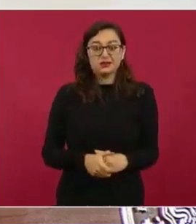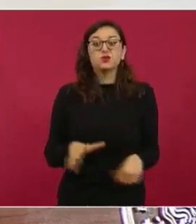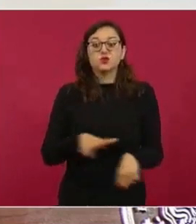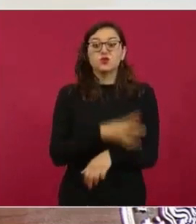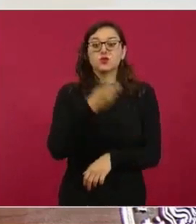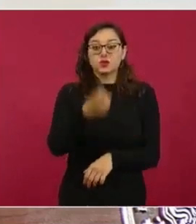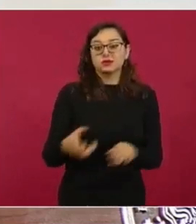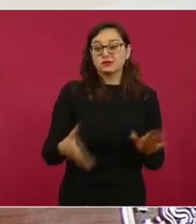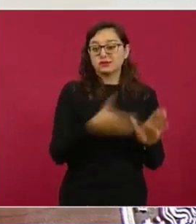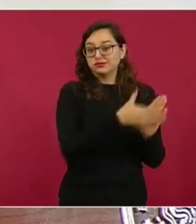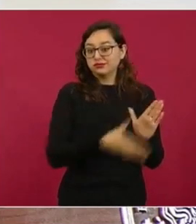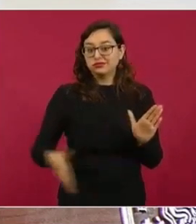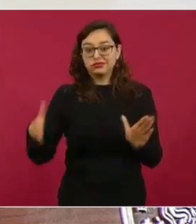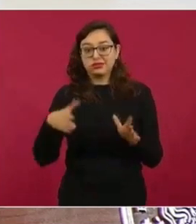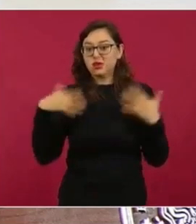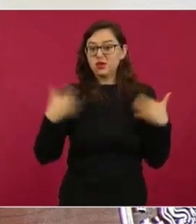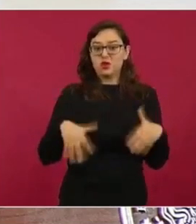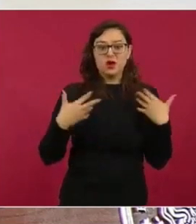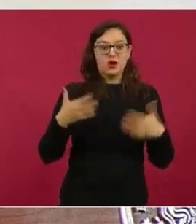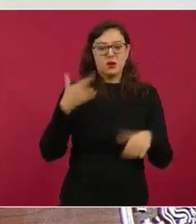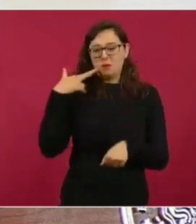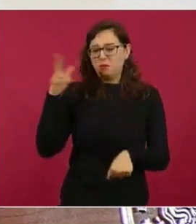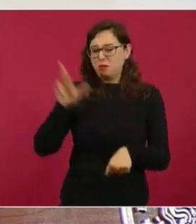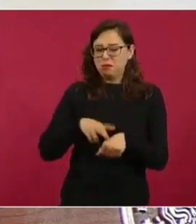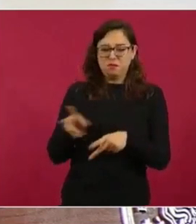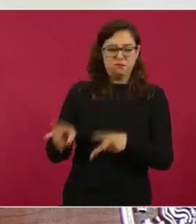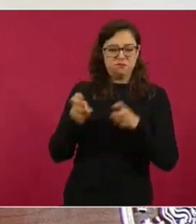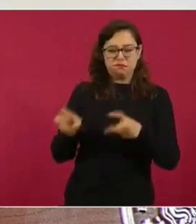en la historia de México. Y además,